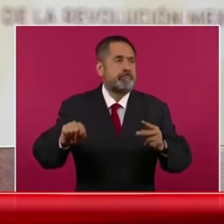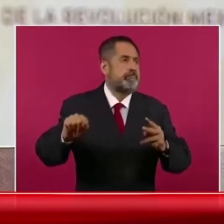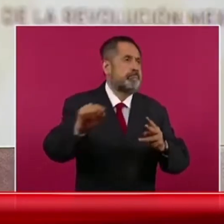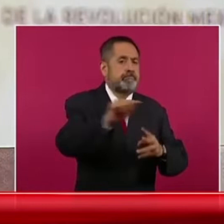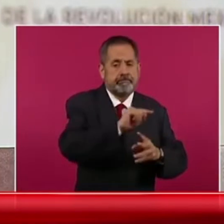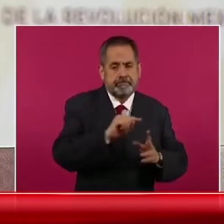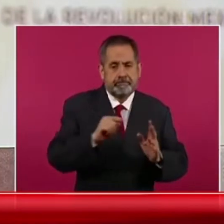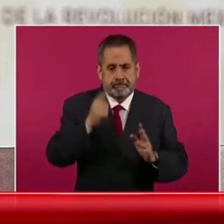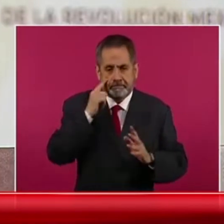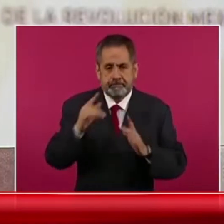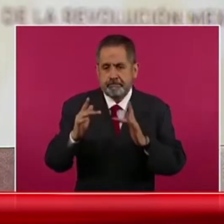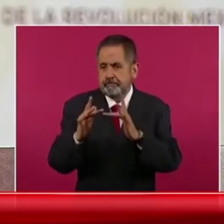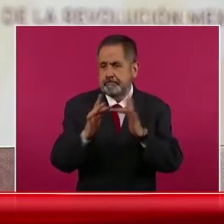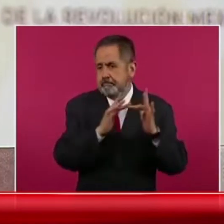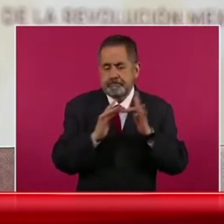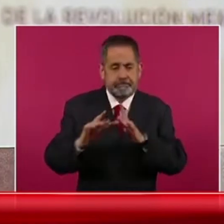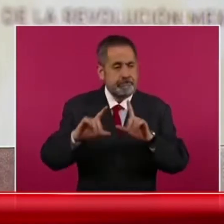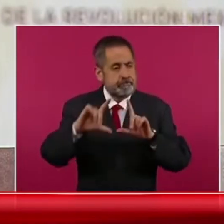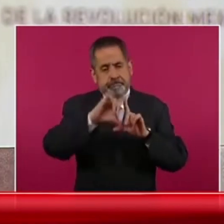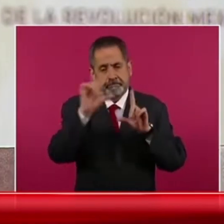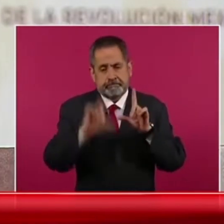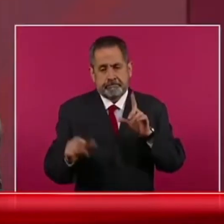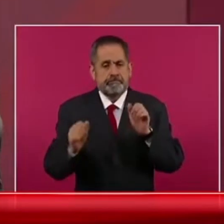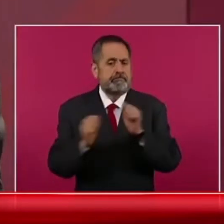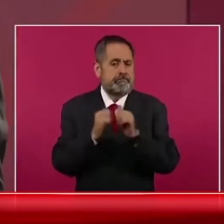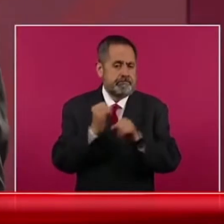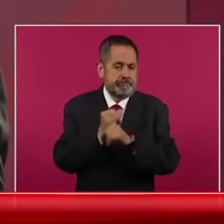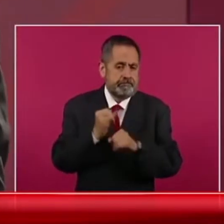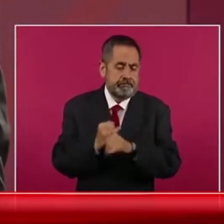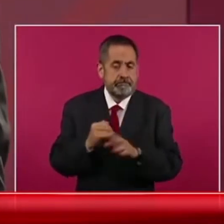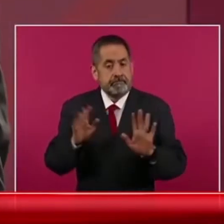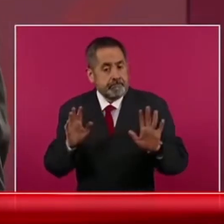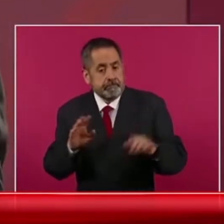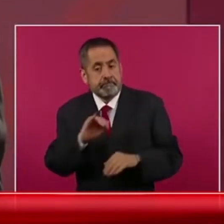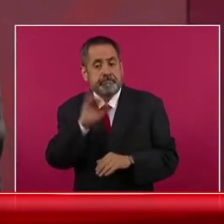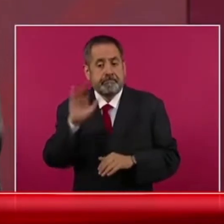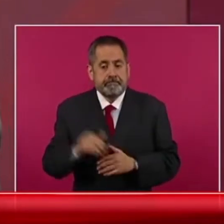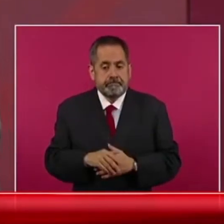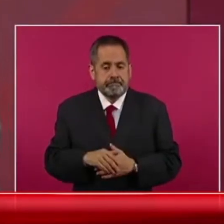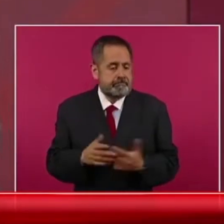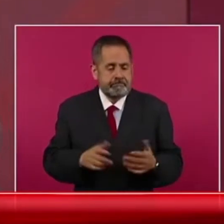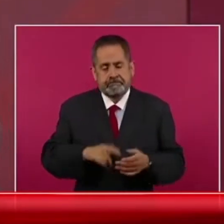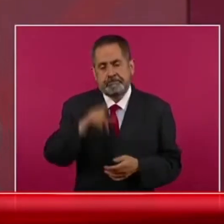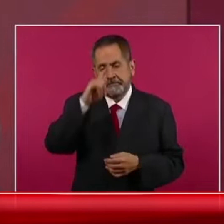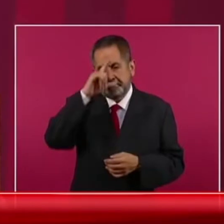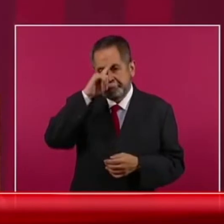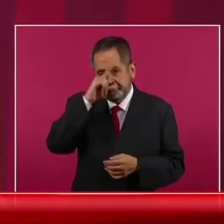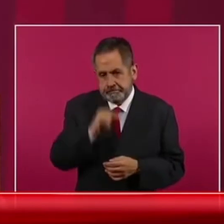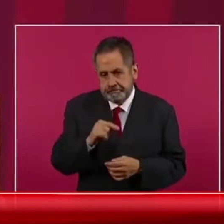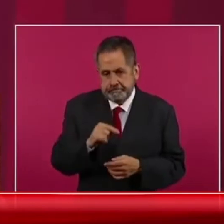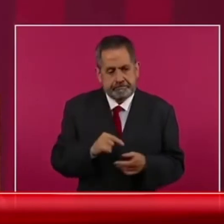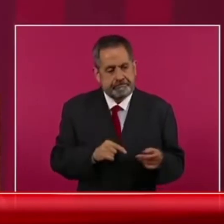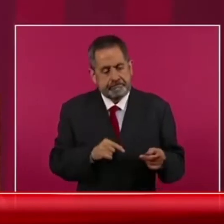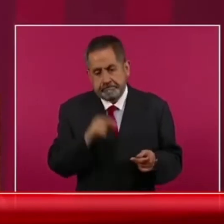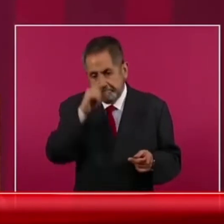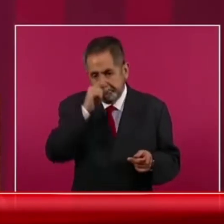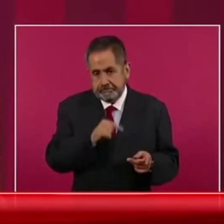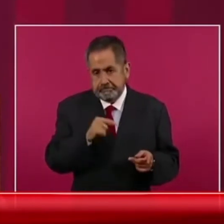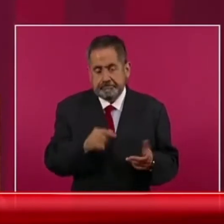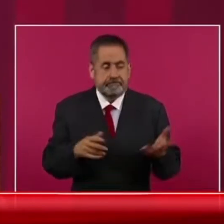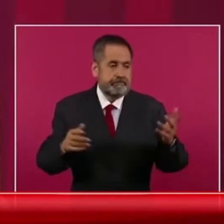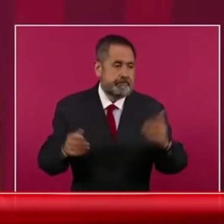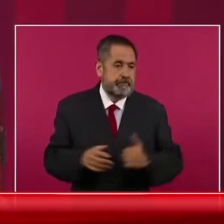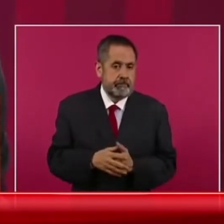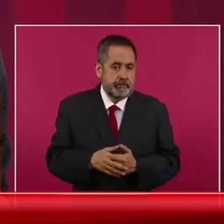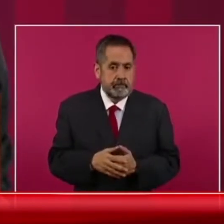para comunicar al país con Internet. No se logró ese propósito.